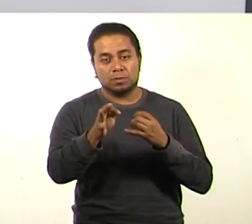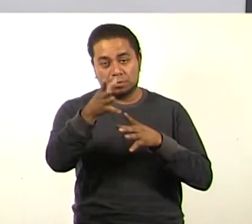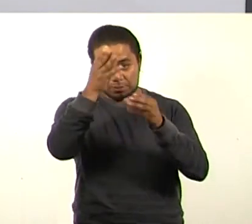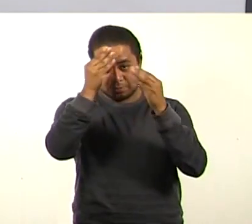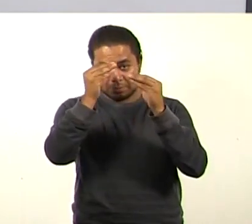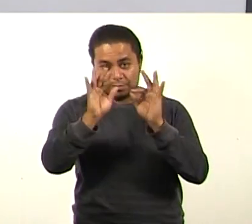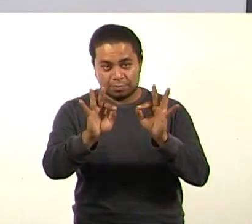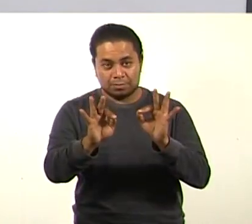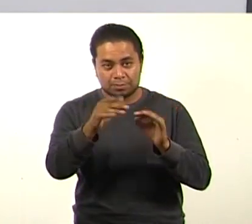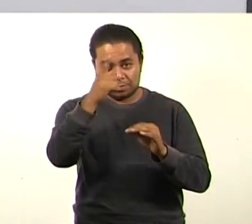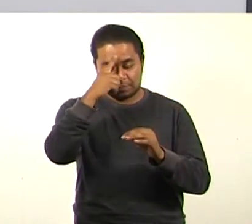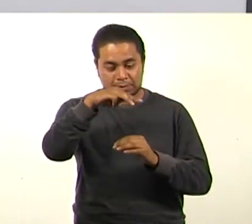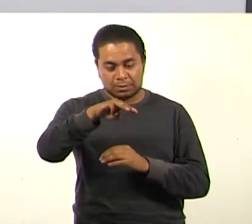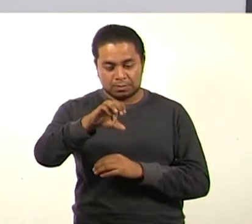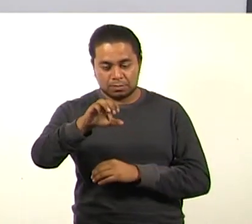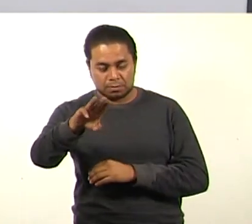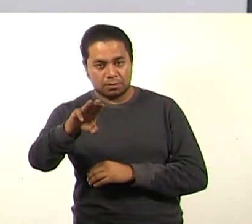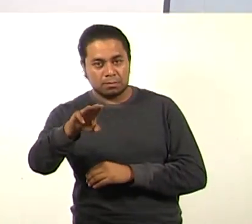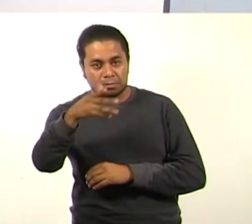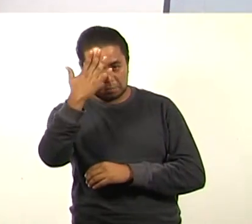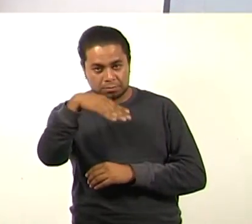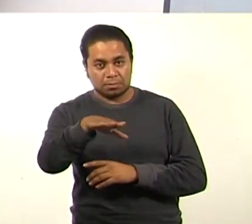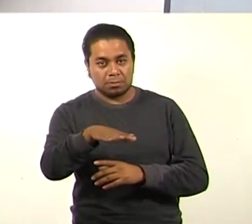¿Aprendieron acerca del mínimo común múltiplo?